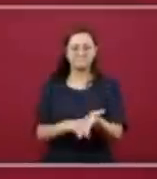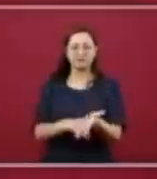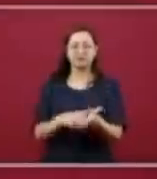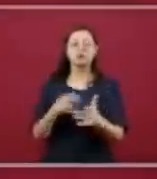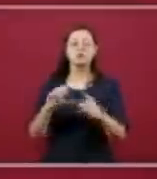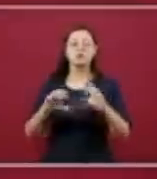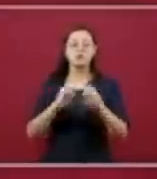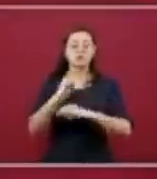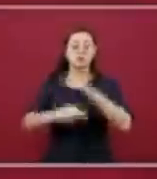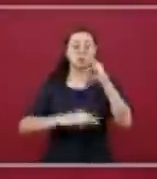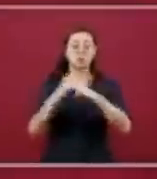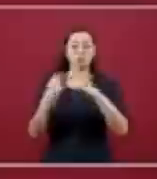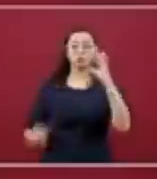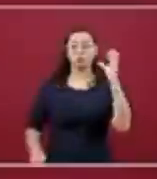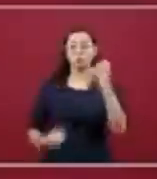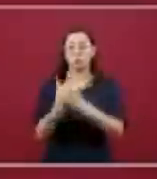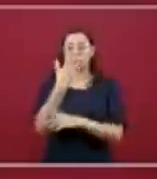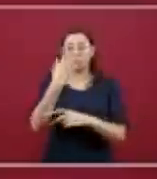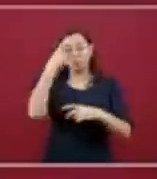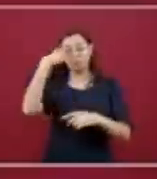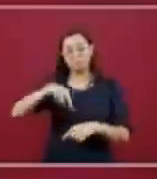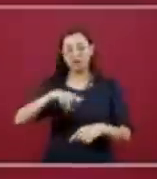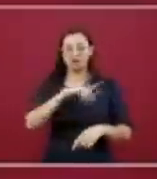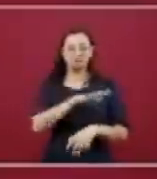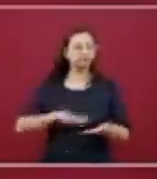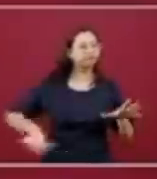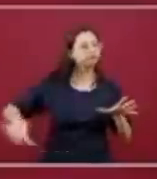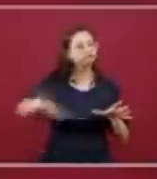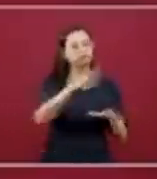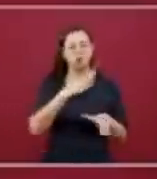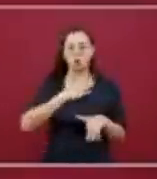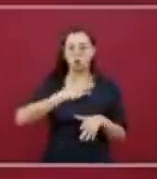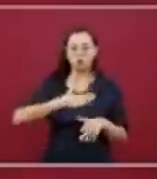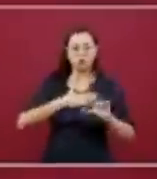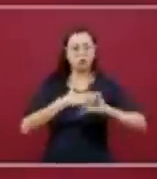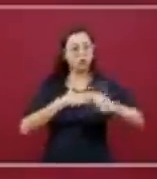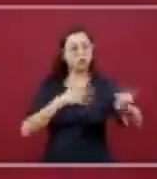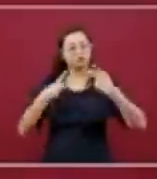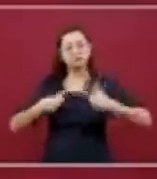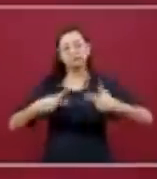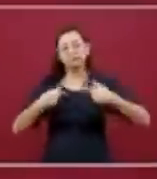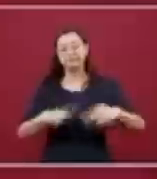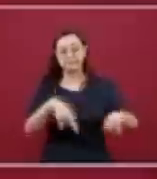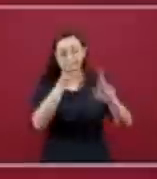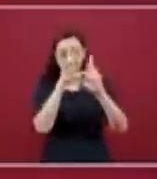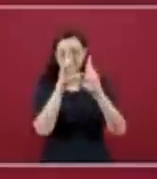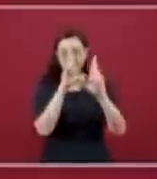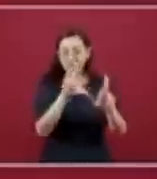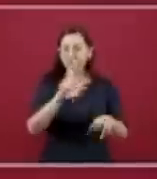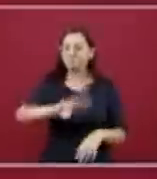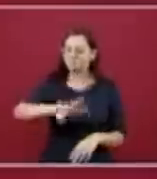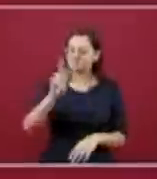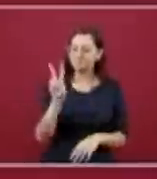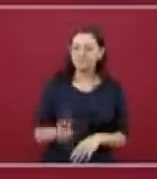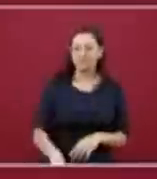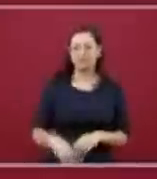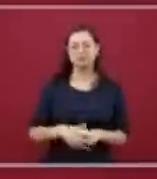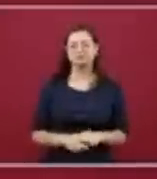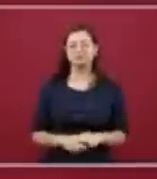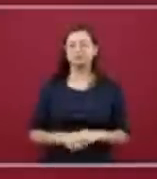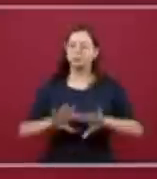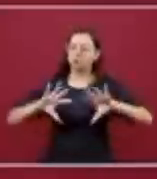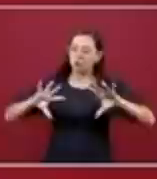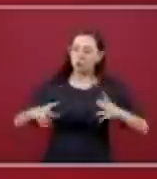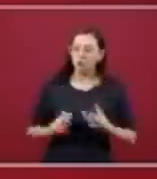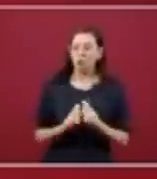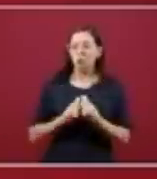justicia social y el respeto a la otredad se convierten en realidad, siendo así una cuna de